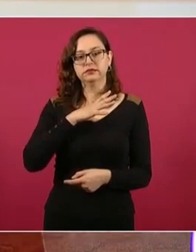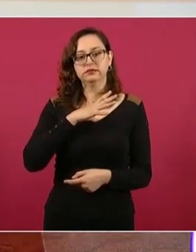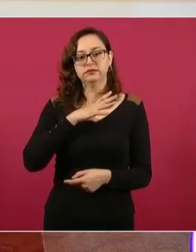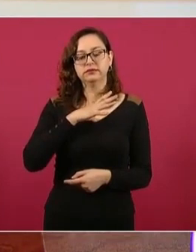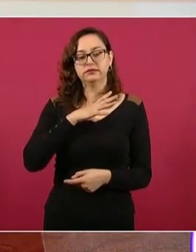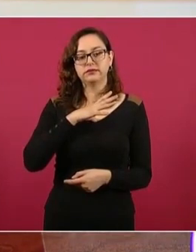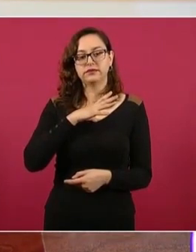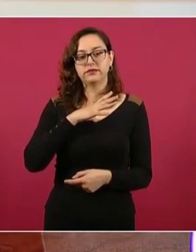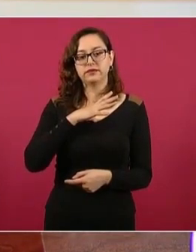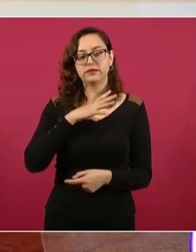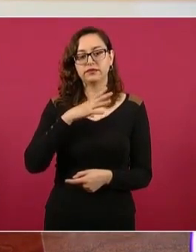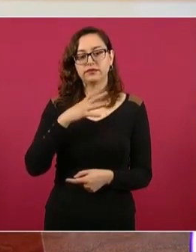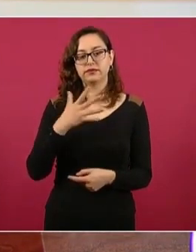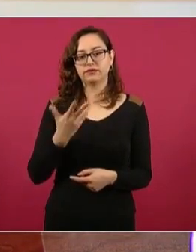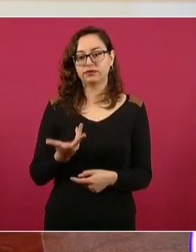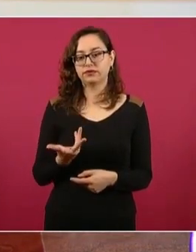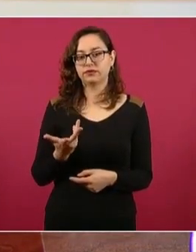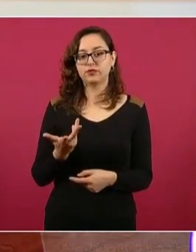o un especialista